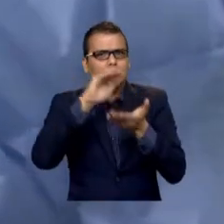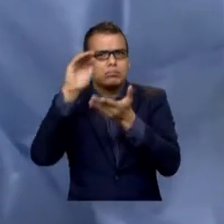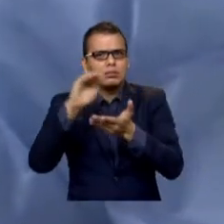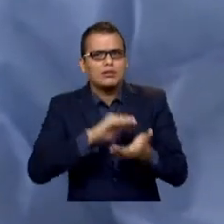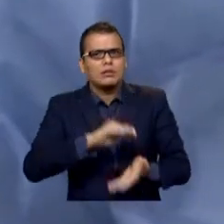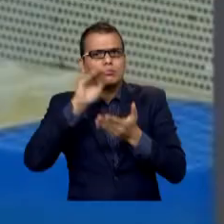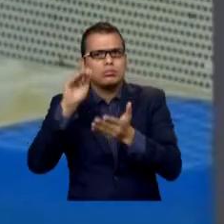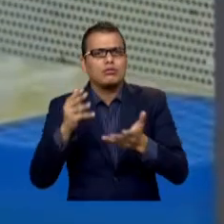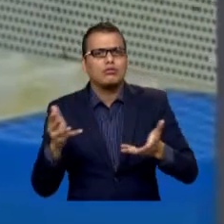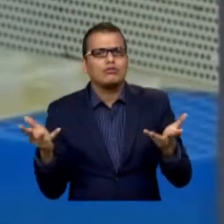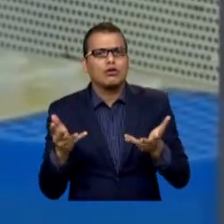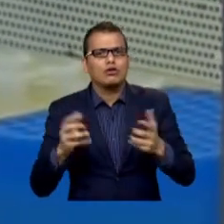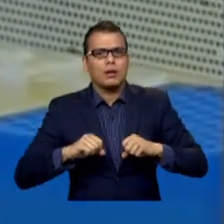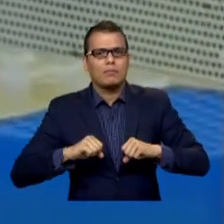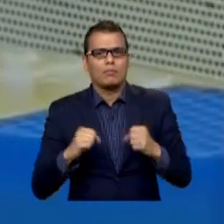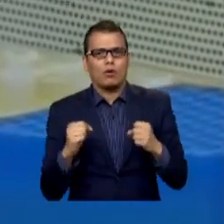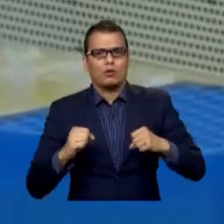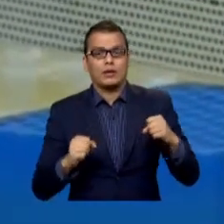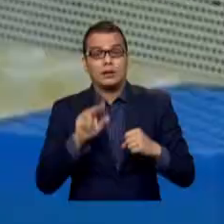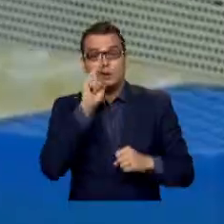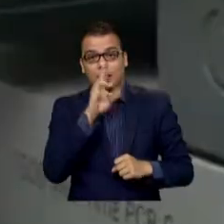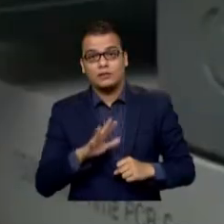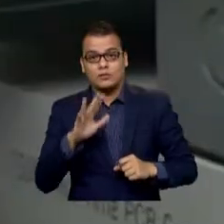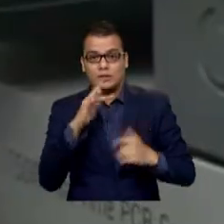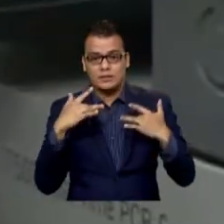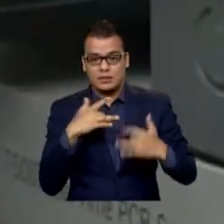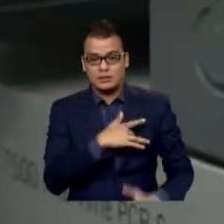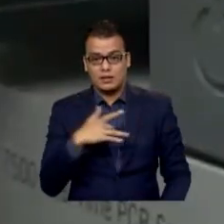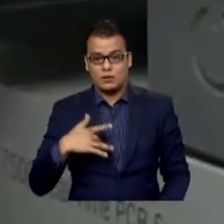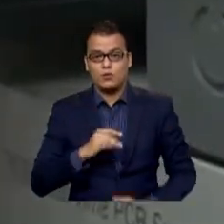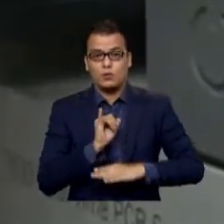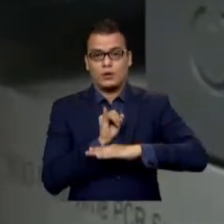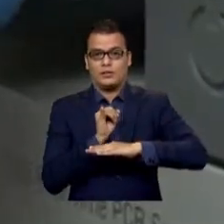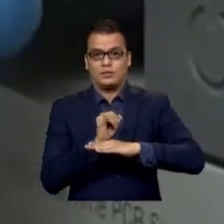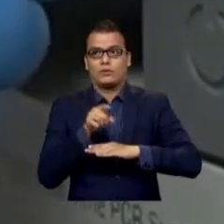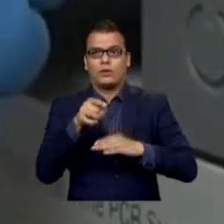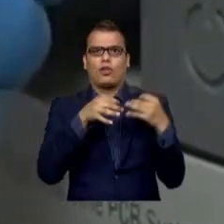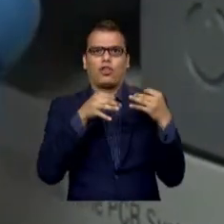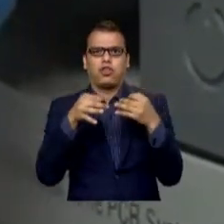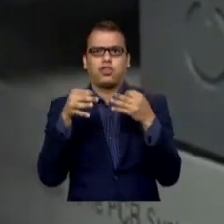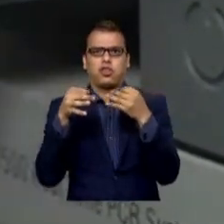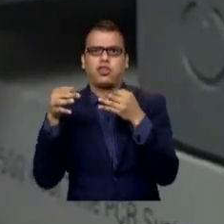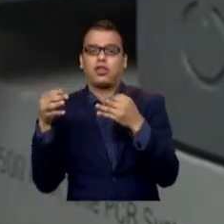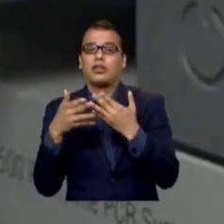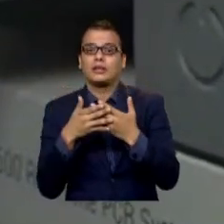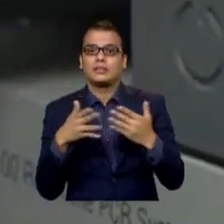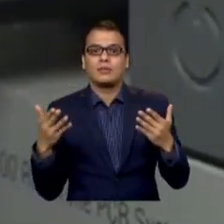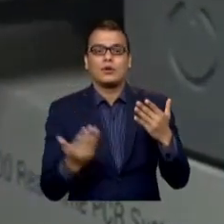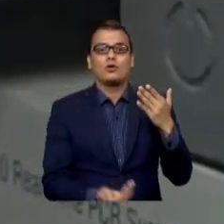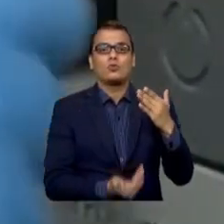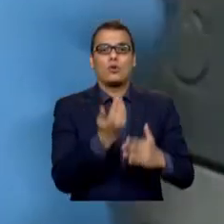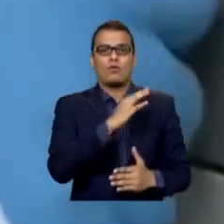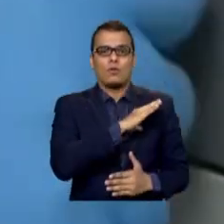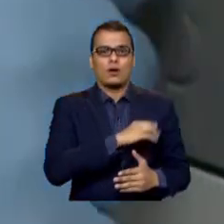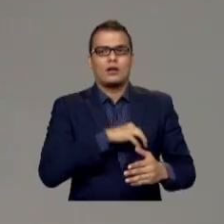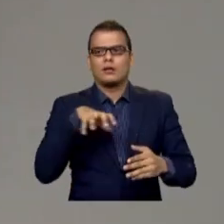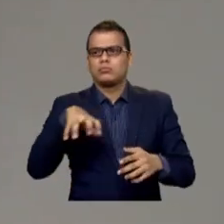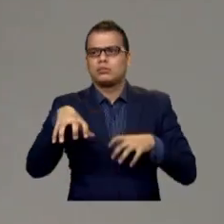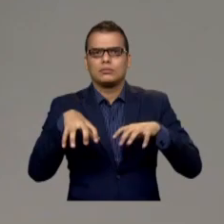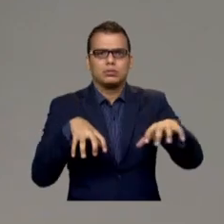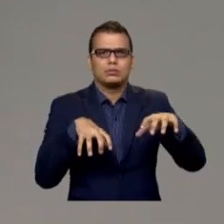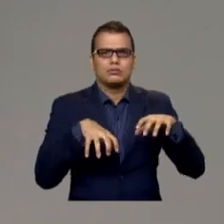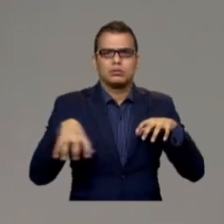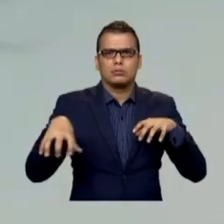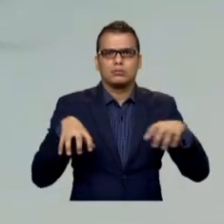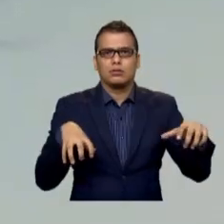Bogotá, lo que implicaba una demora en las pruebas y como consecuencia muchas represadas. Sin embargo, 4 laboratorios en Cali fueron avalados para tomar